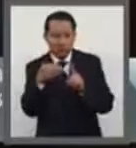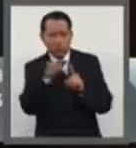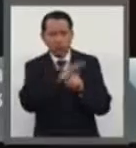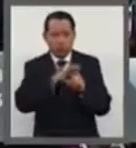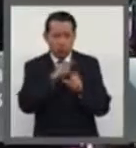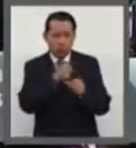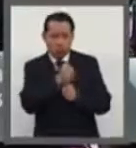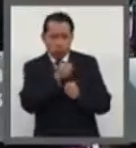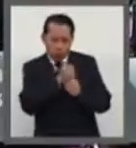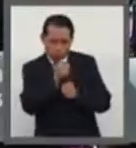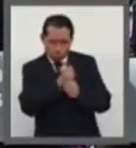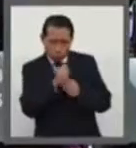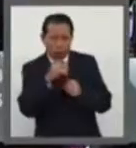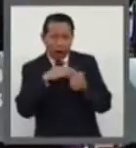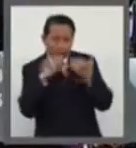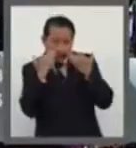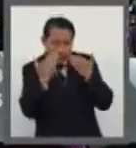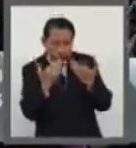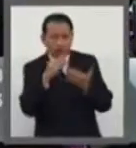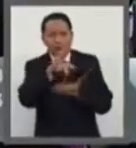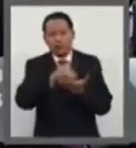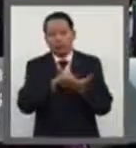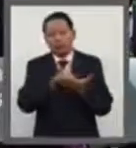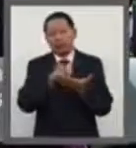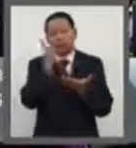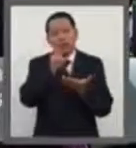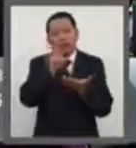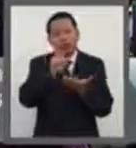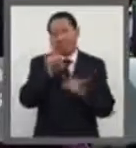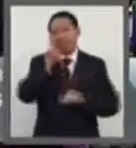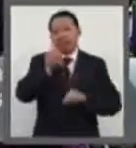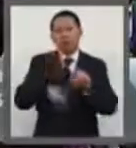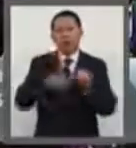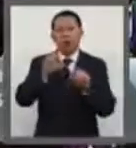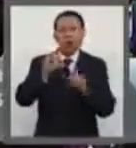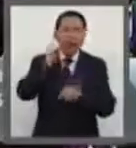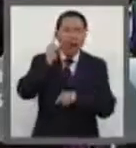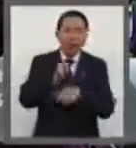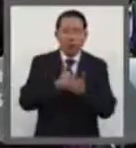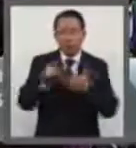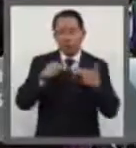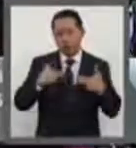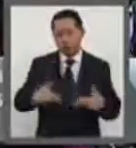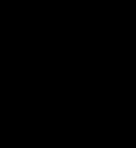de tortura o algunas violación de derechos humanos. Es cuanto.